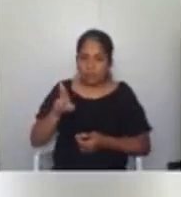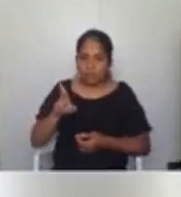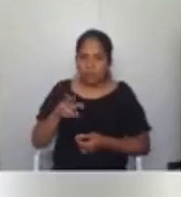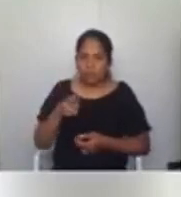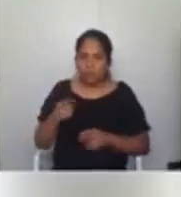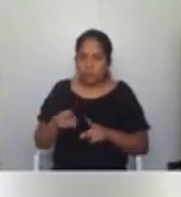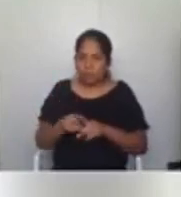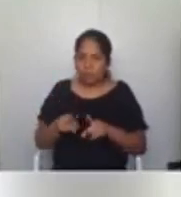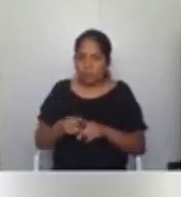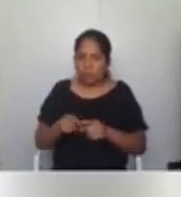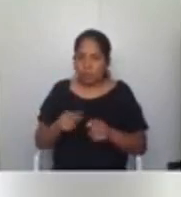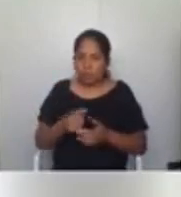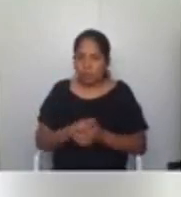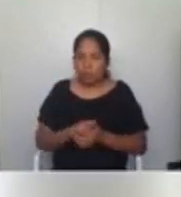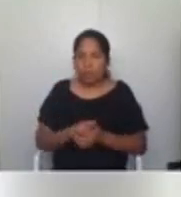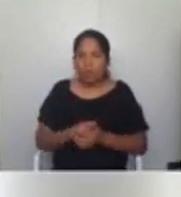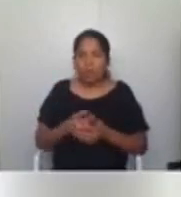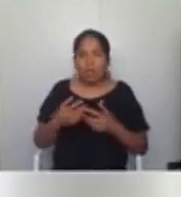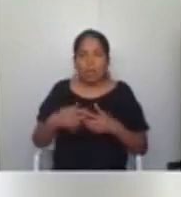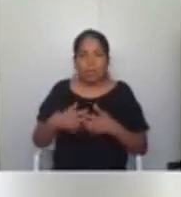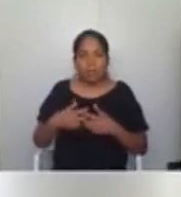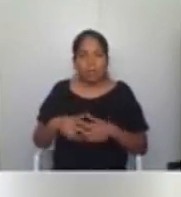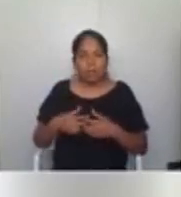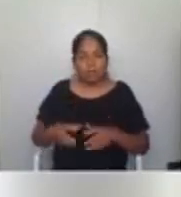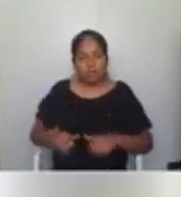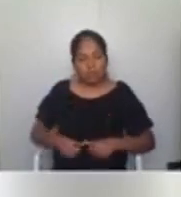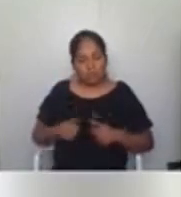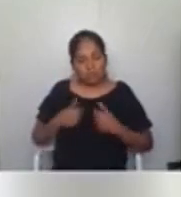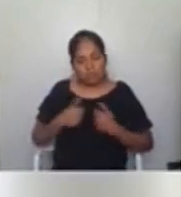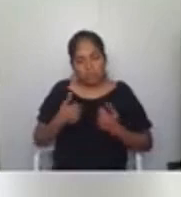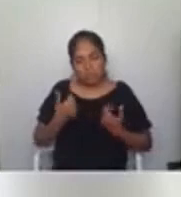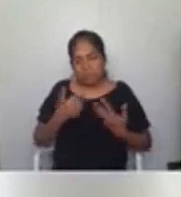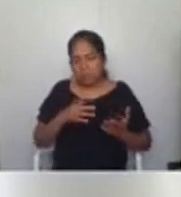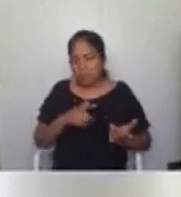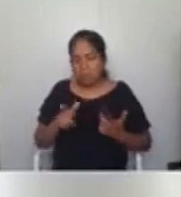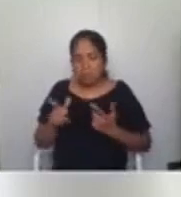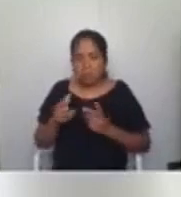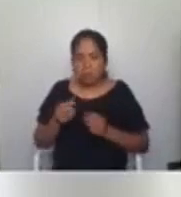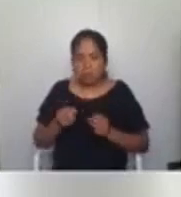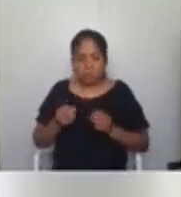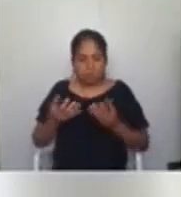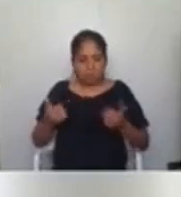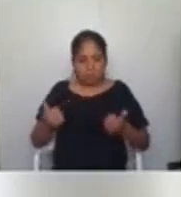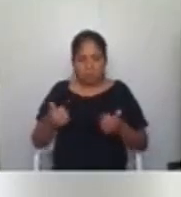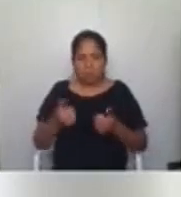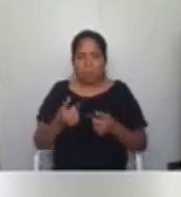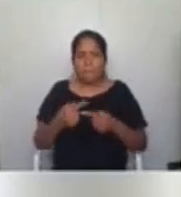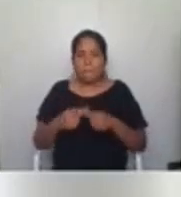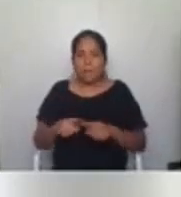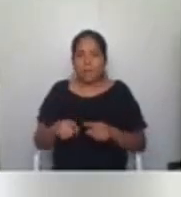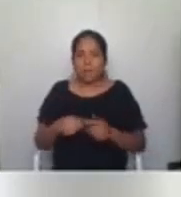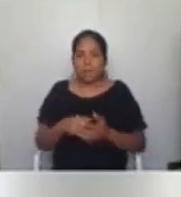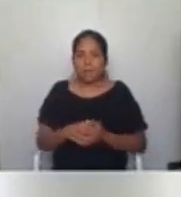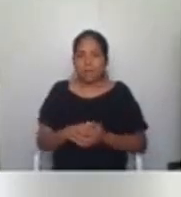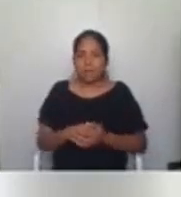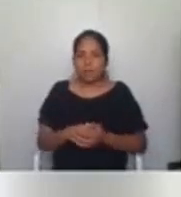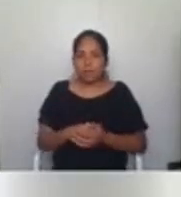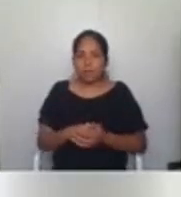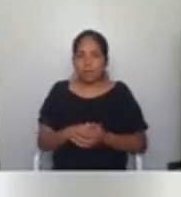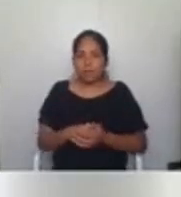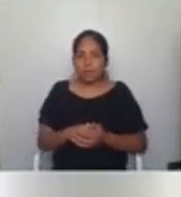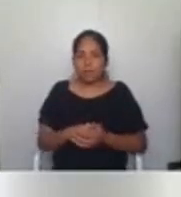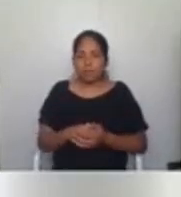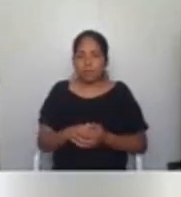empresario que tiene su vida hecha, tiene todo. pero fue una persona que me buscó, me